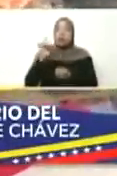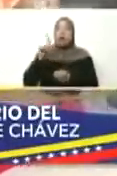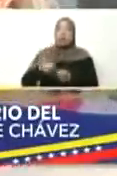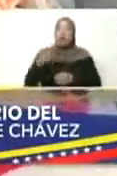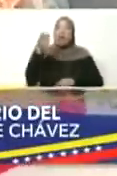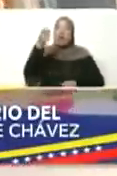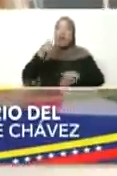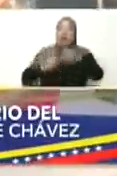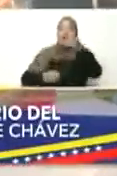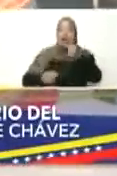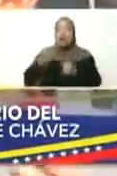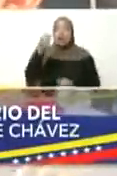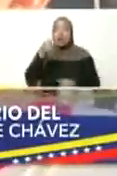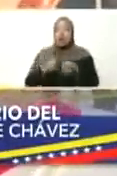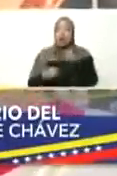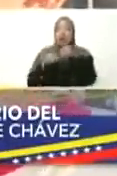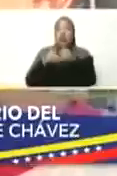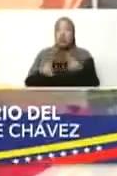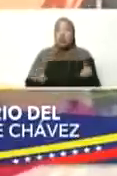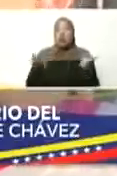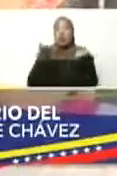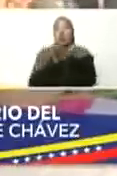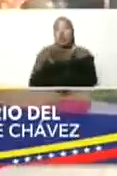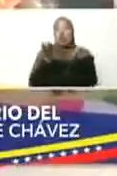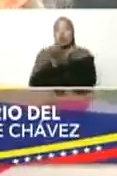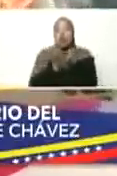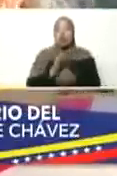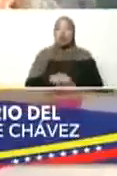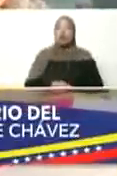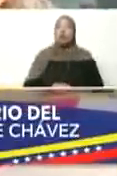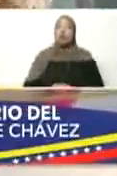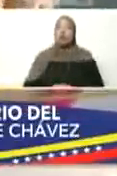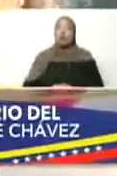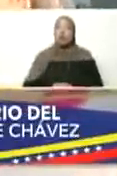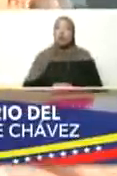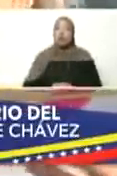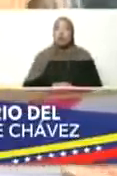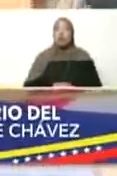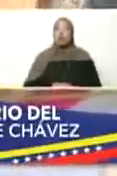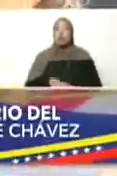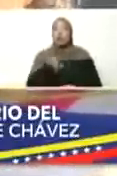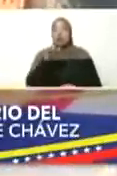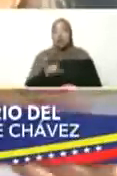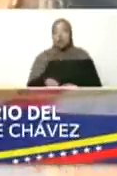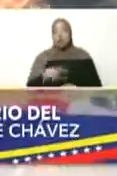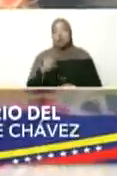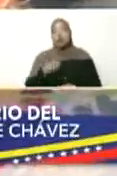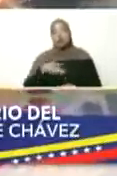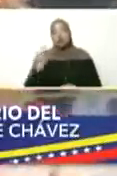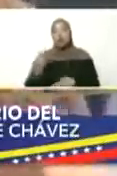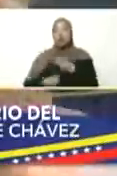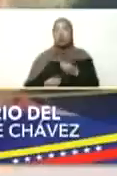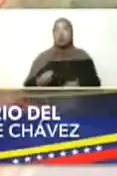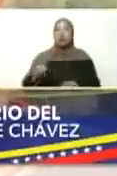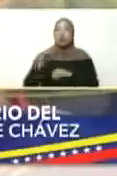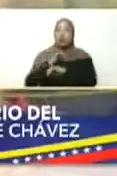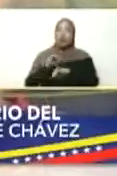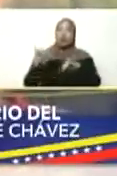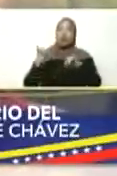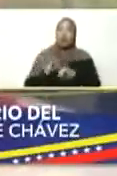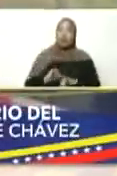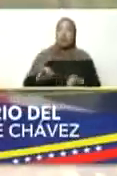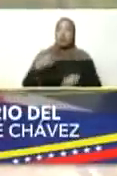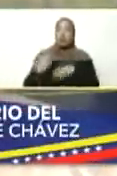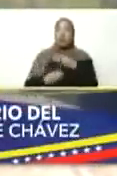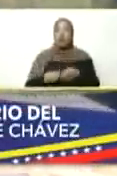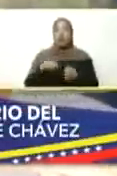ese encadenamiento productivo. No nos conformamos solo con la producción de la materia prima, sino que también industrializamos, distribuimos a través de